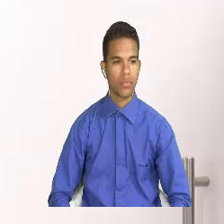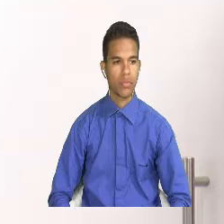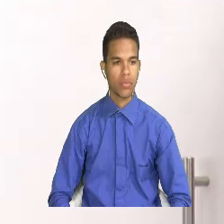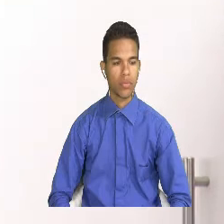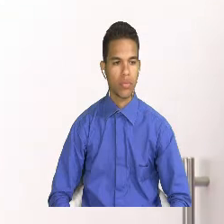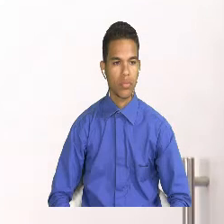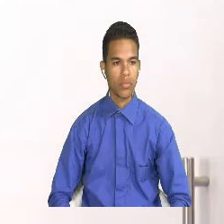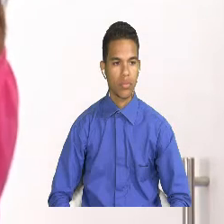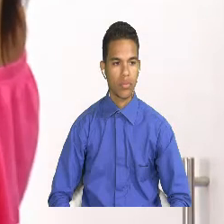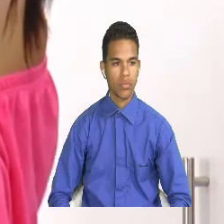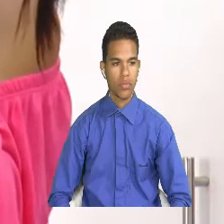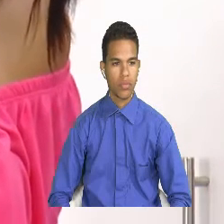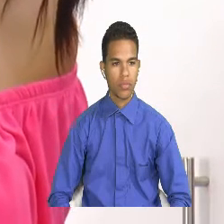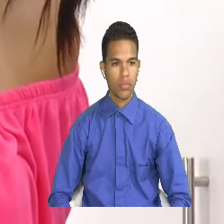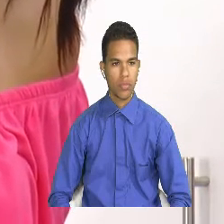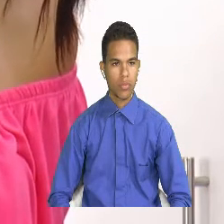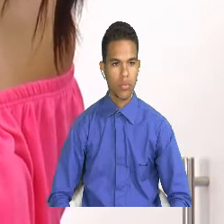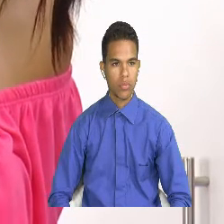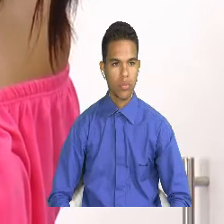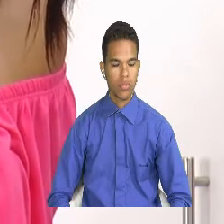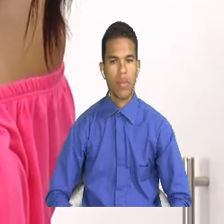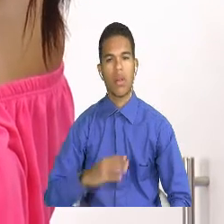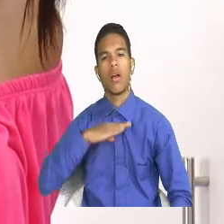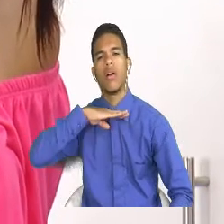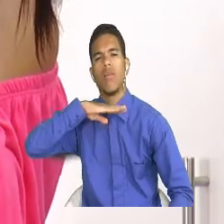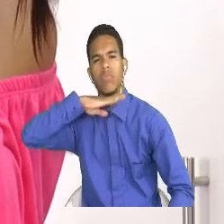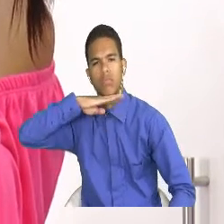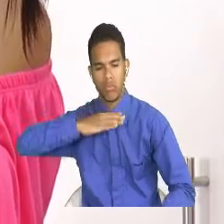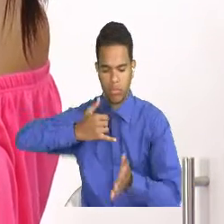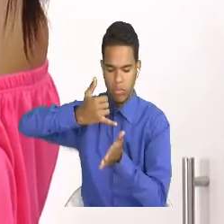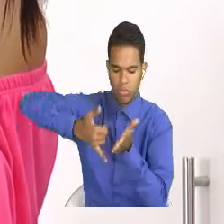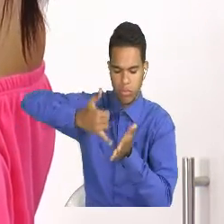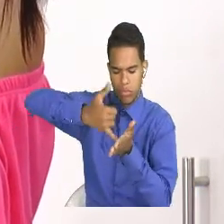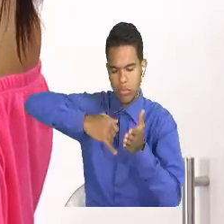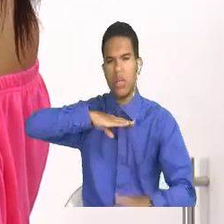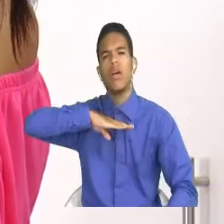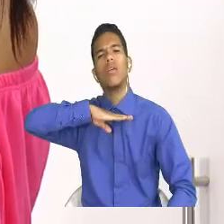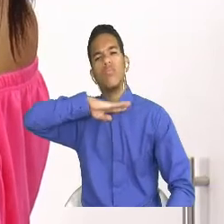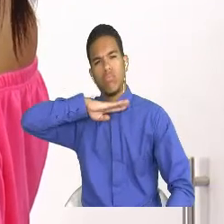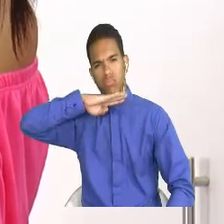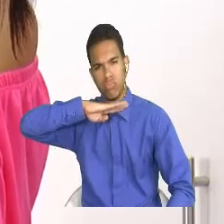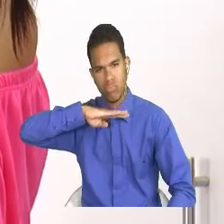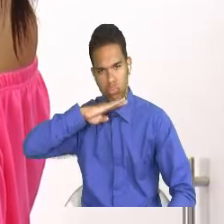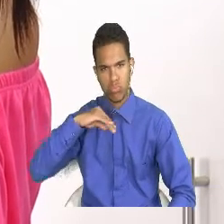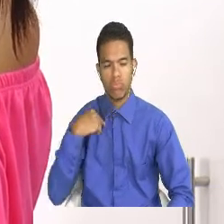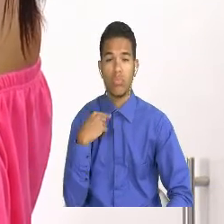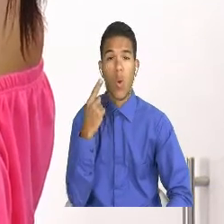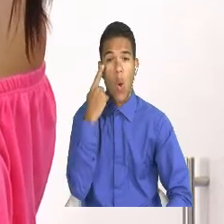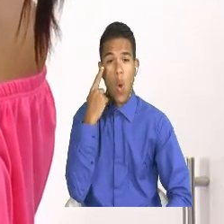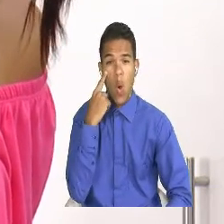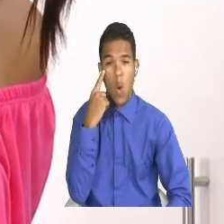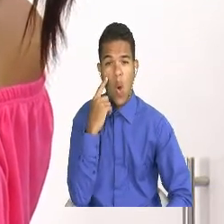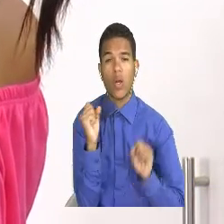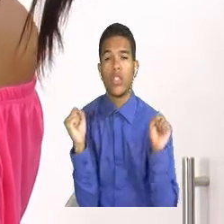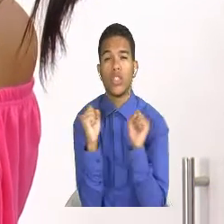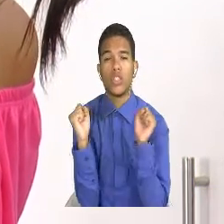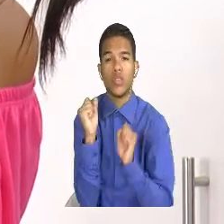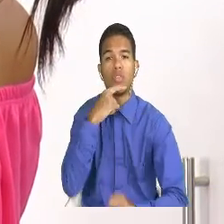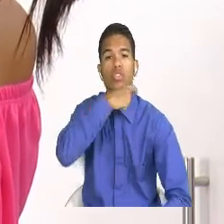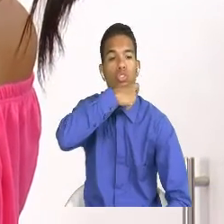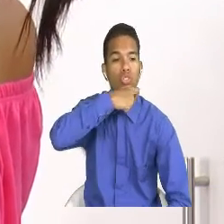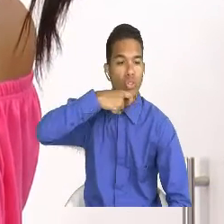homogéneos en cuanto al queso y compactos. El queso debe estar frío, refrigerado, que no tenga